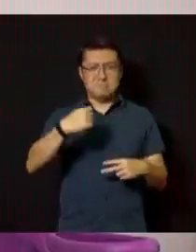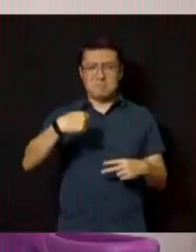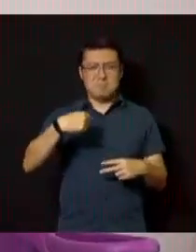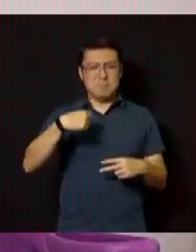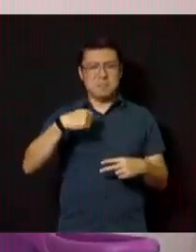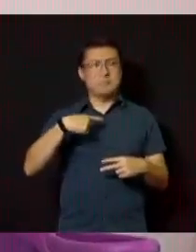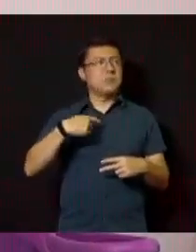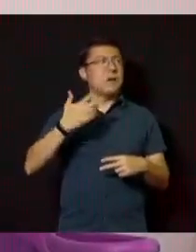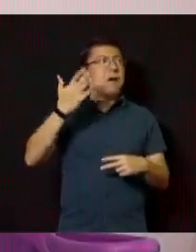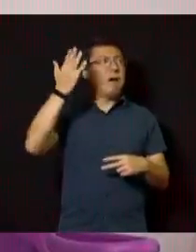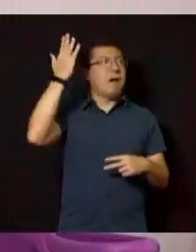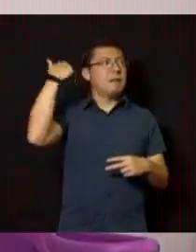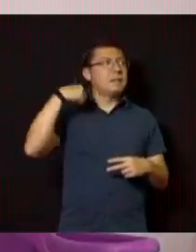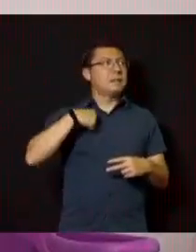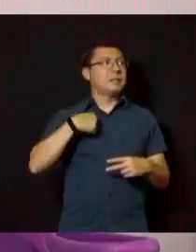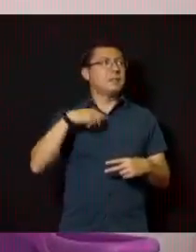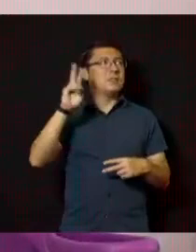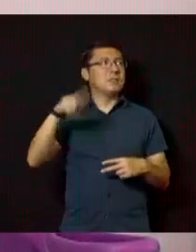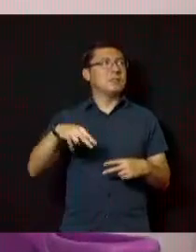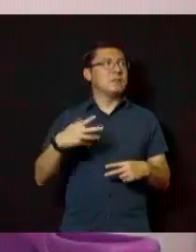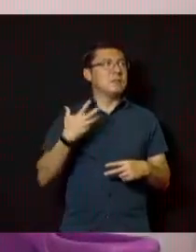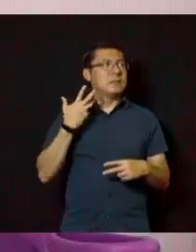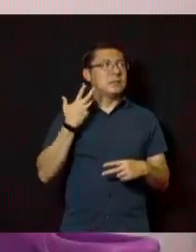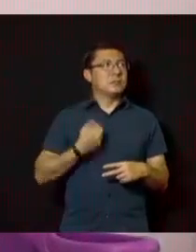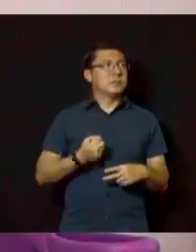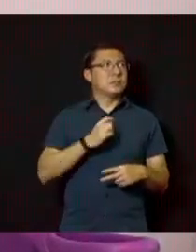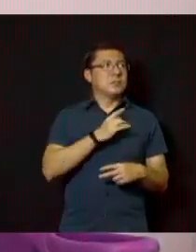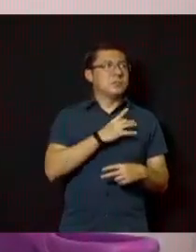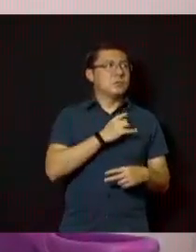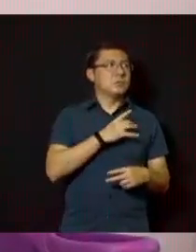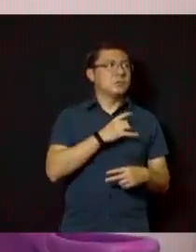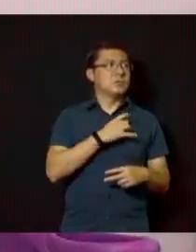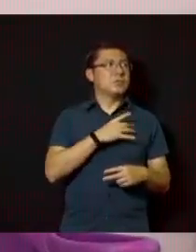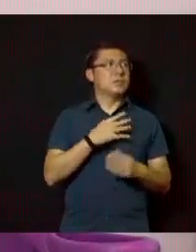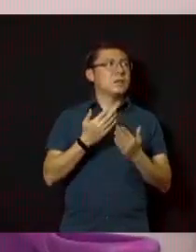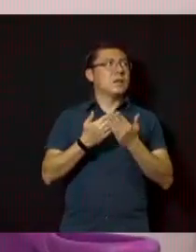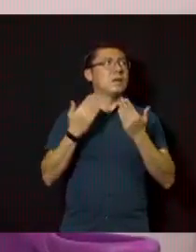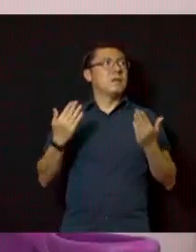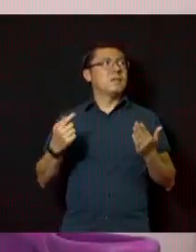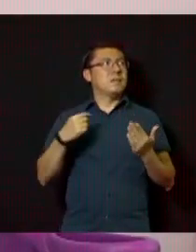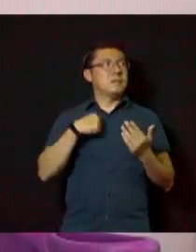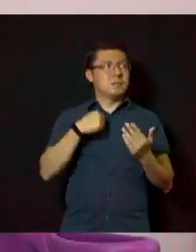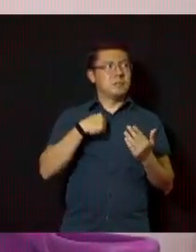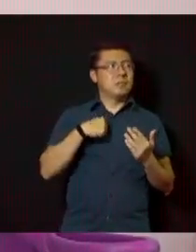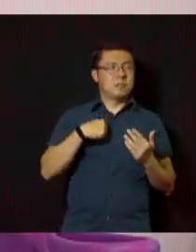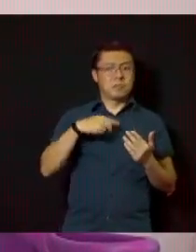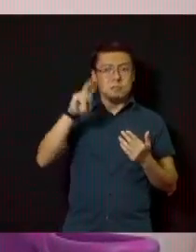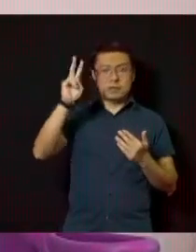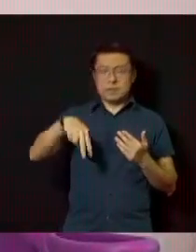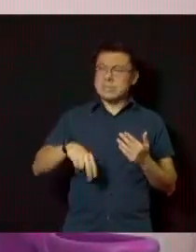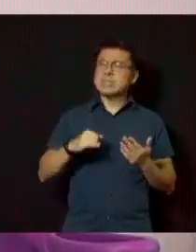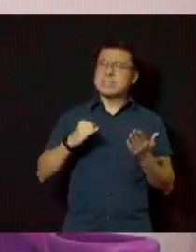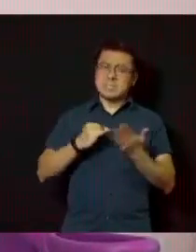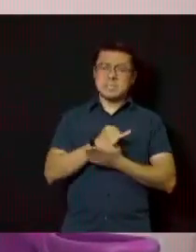hubiera hecho porque me hubiera dado mucho susto, pero con todo y susto hoy en día dije, por supuesto que sí, porque eso que estoy viviendo, eso que a mí me